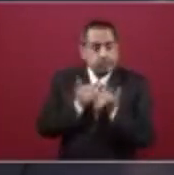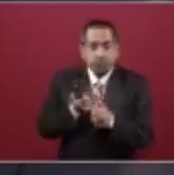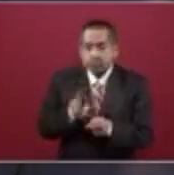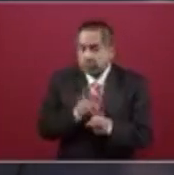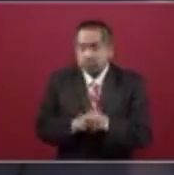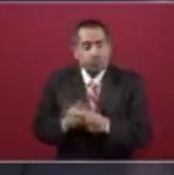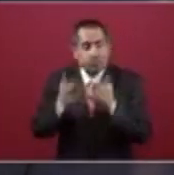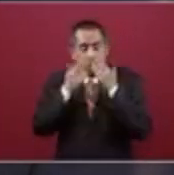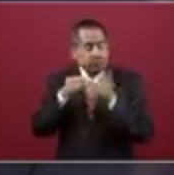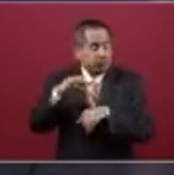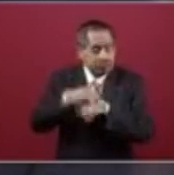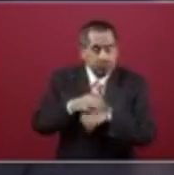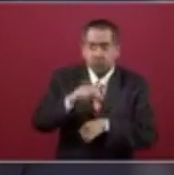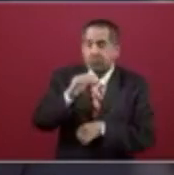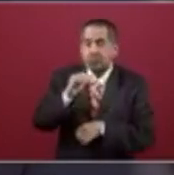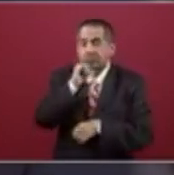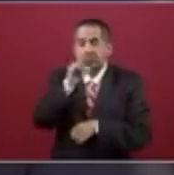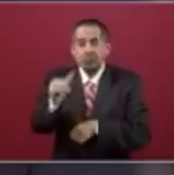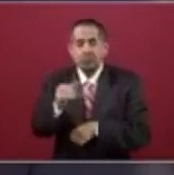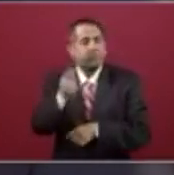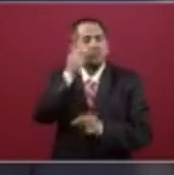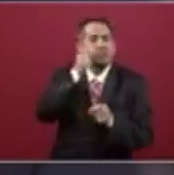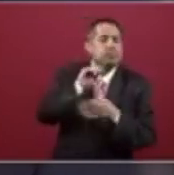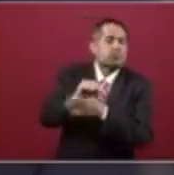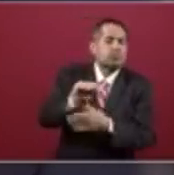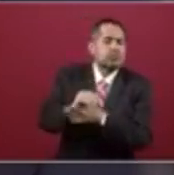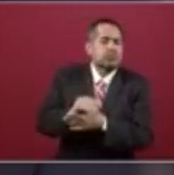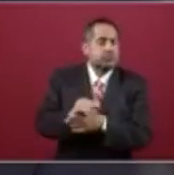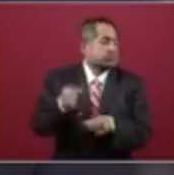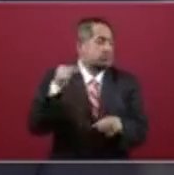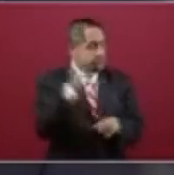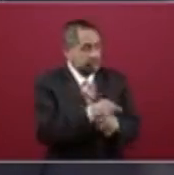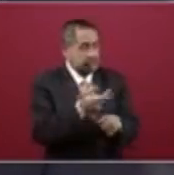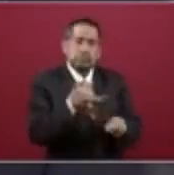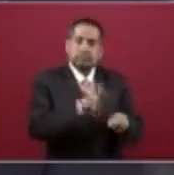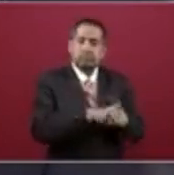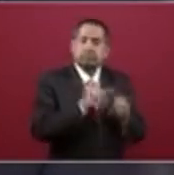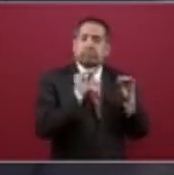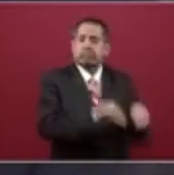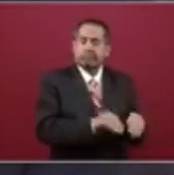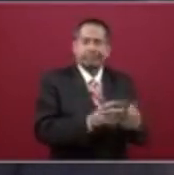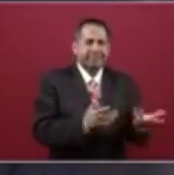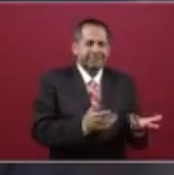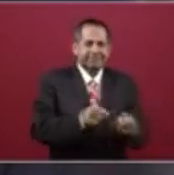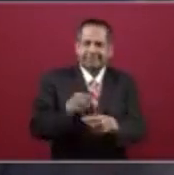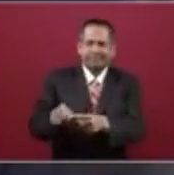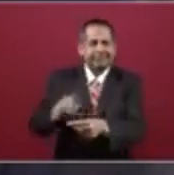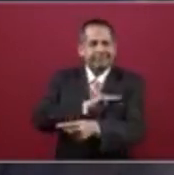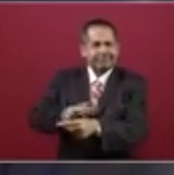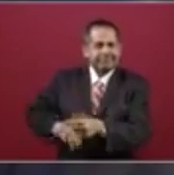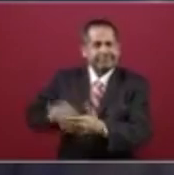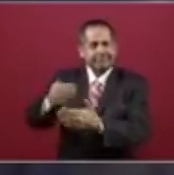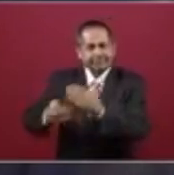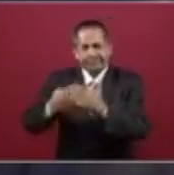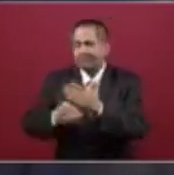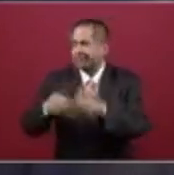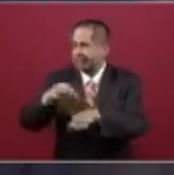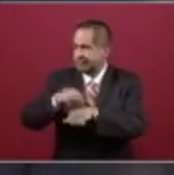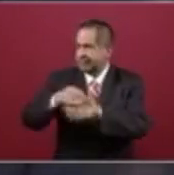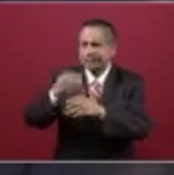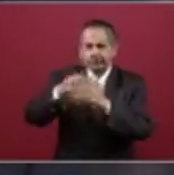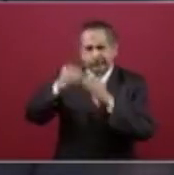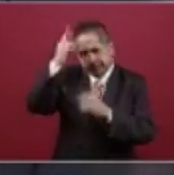médicos, ni tiene las instalaciones necesarias, ni tiene enfermeras, ni